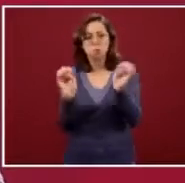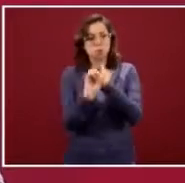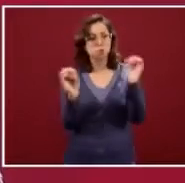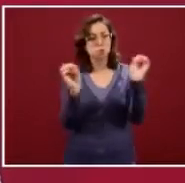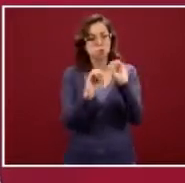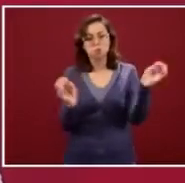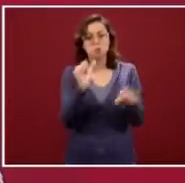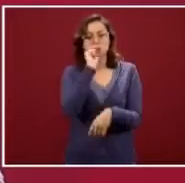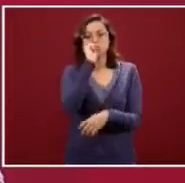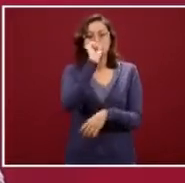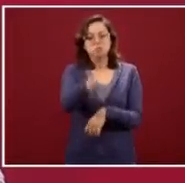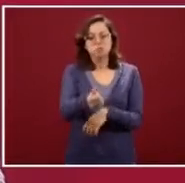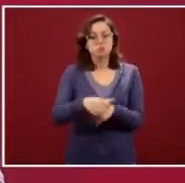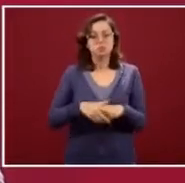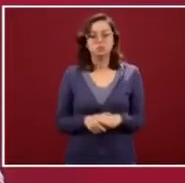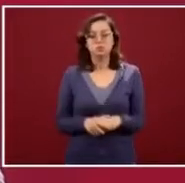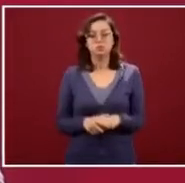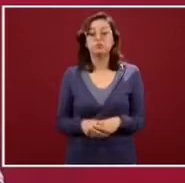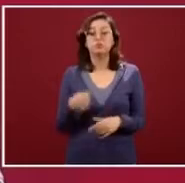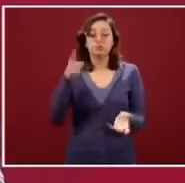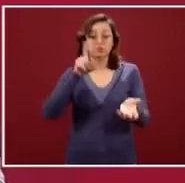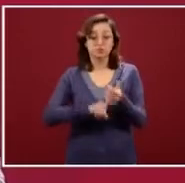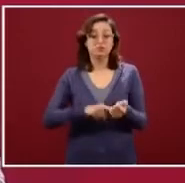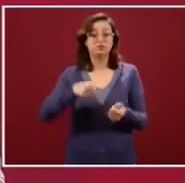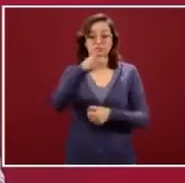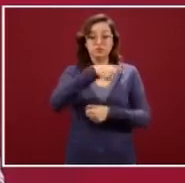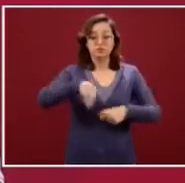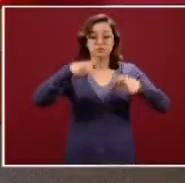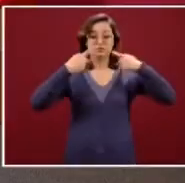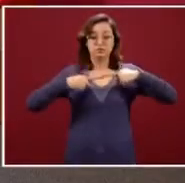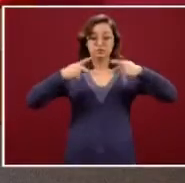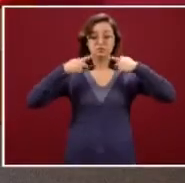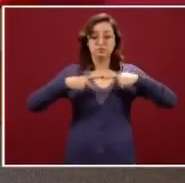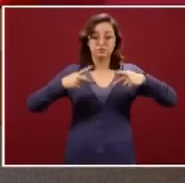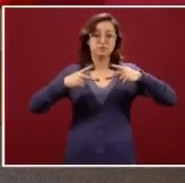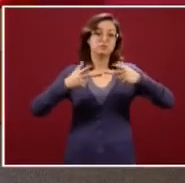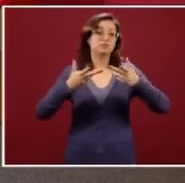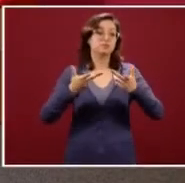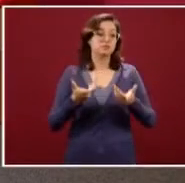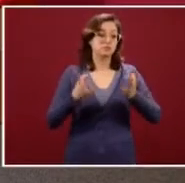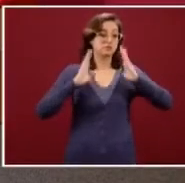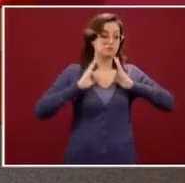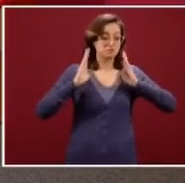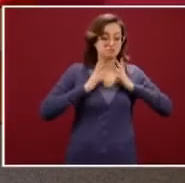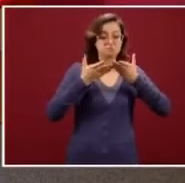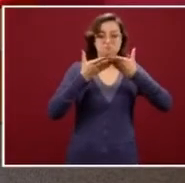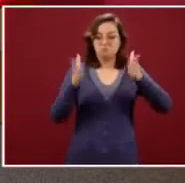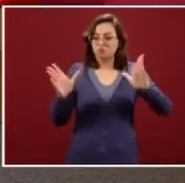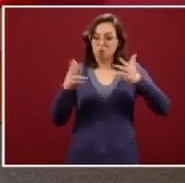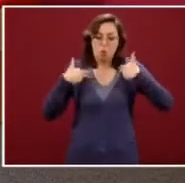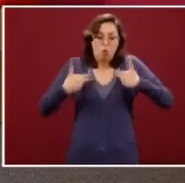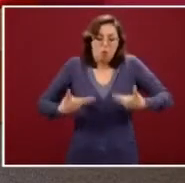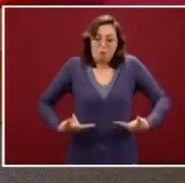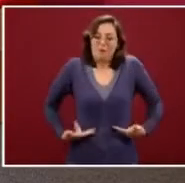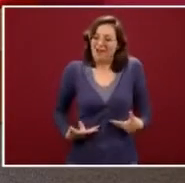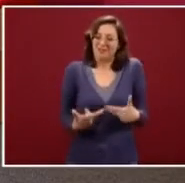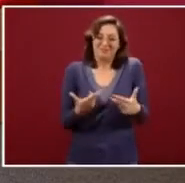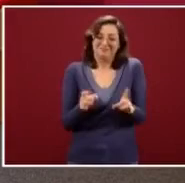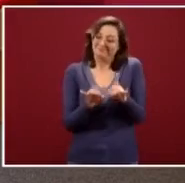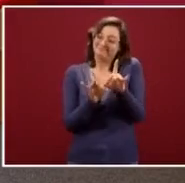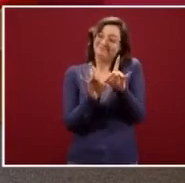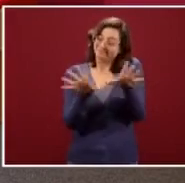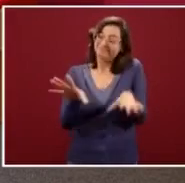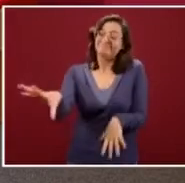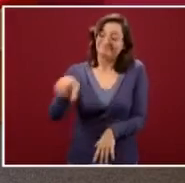El personal de estas corporaciones armadas públicas, desde luego, como cualquier ser humano, está